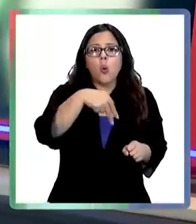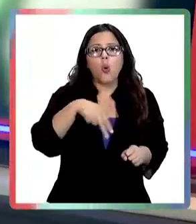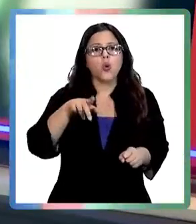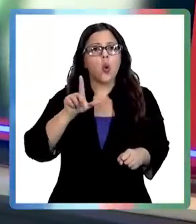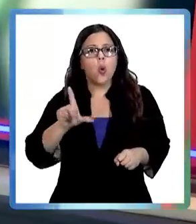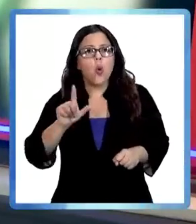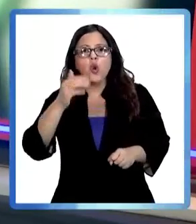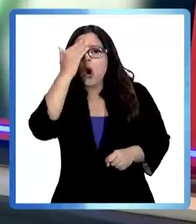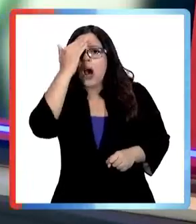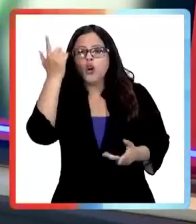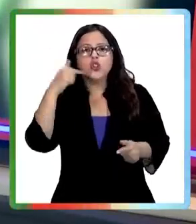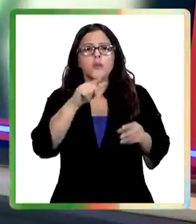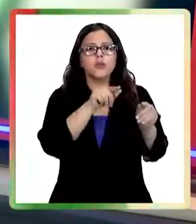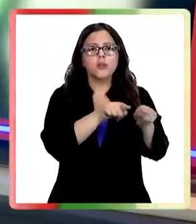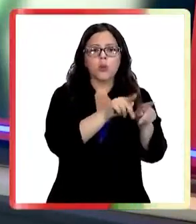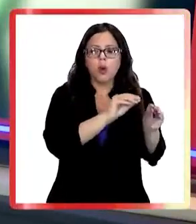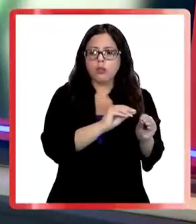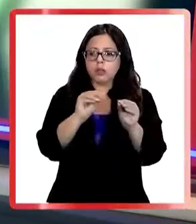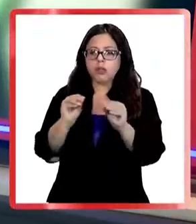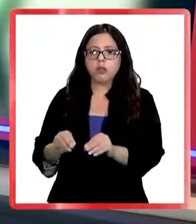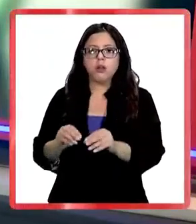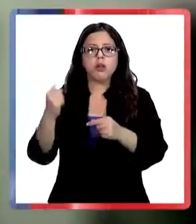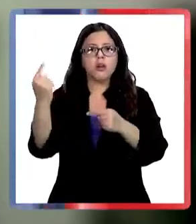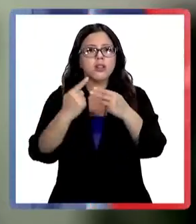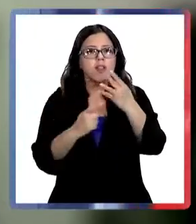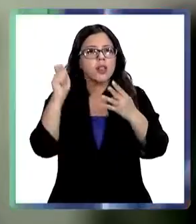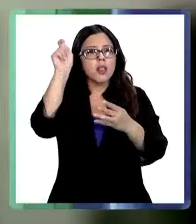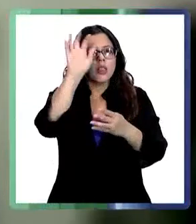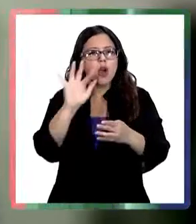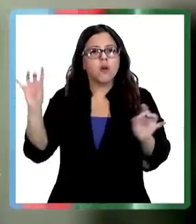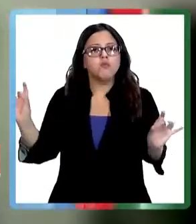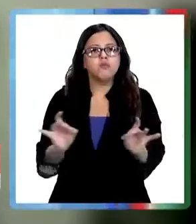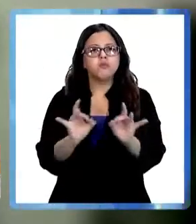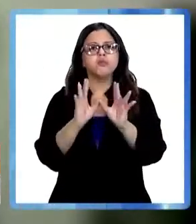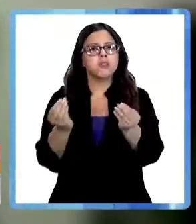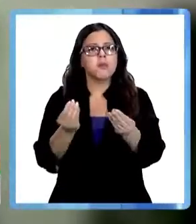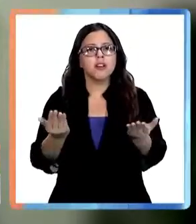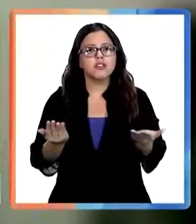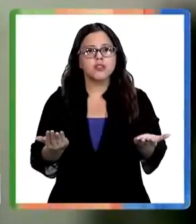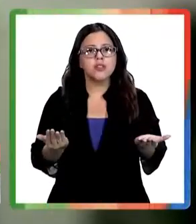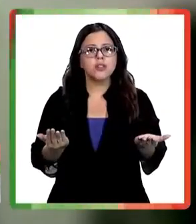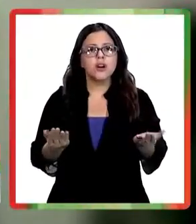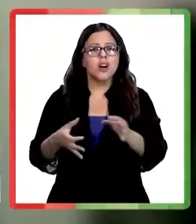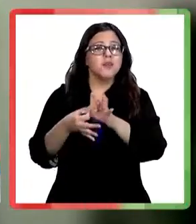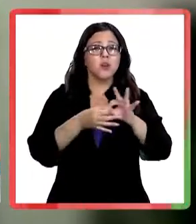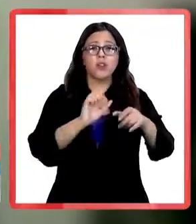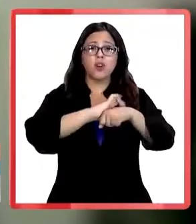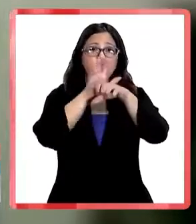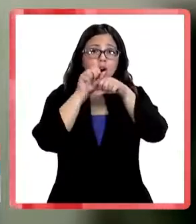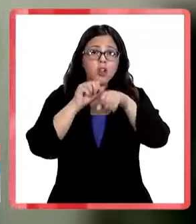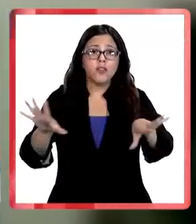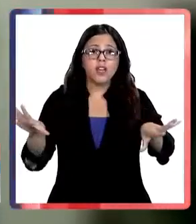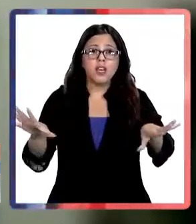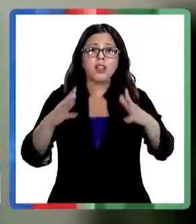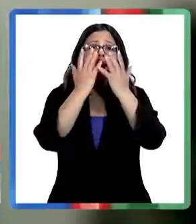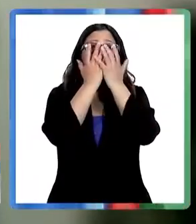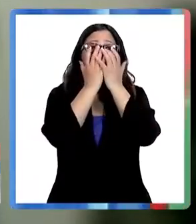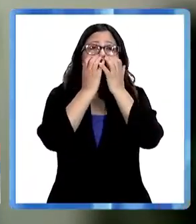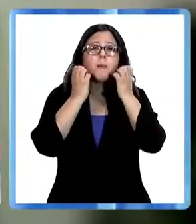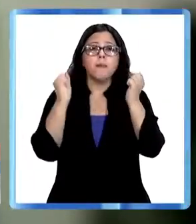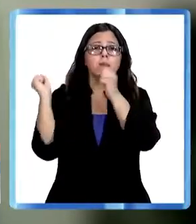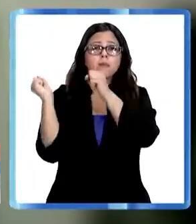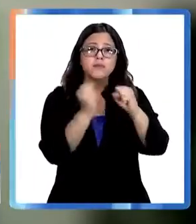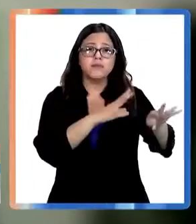embargo, esto se desplazó con varias teorías de qué es lo que puede haber ocurrido post pandemia, nos sacamos la